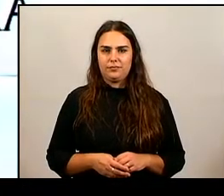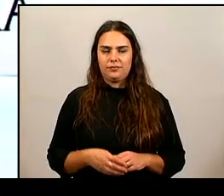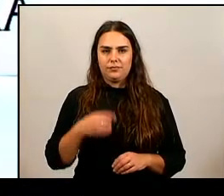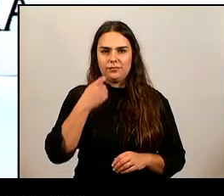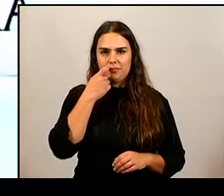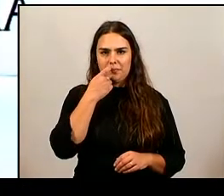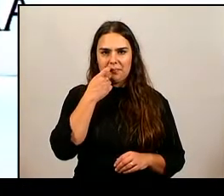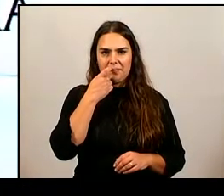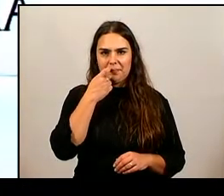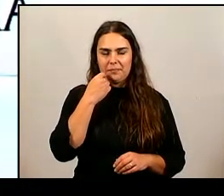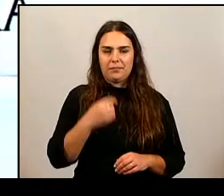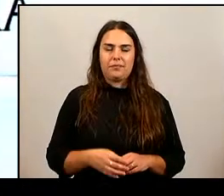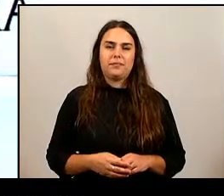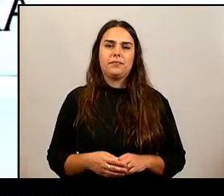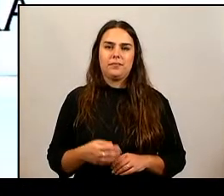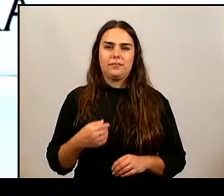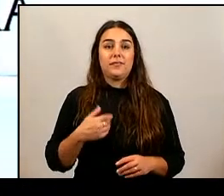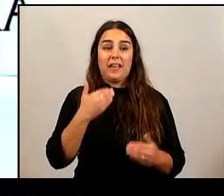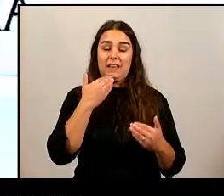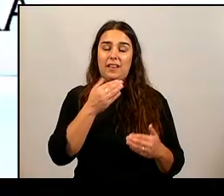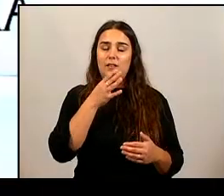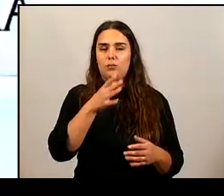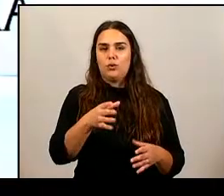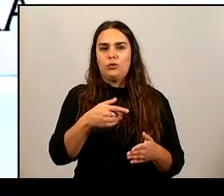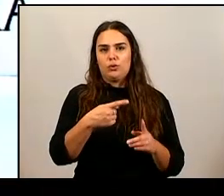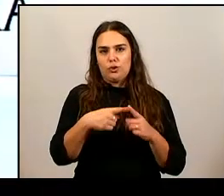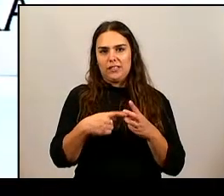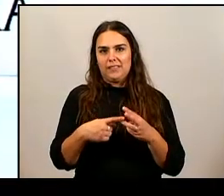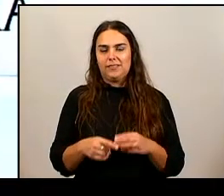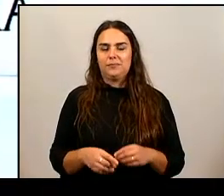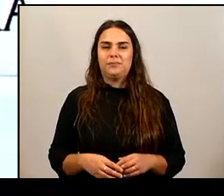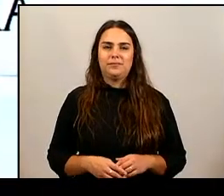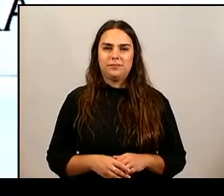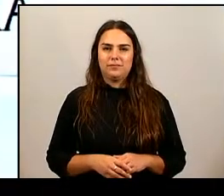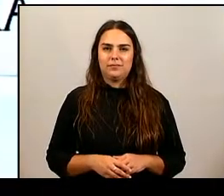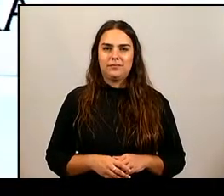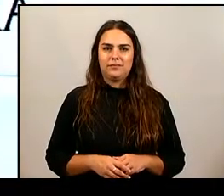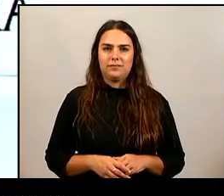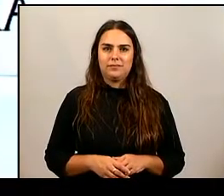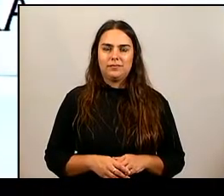Le aceptamos sugerencias también, ¿eh? Sin ningún problema.